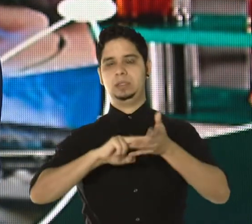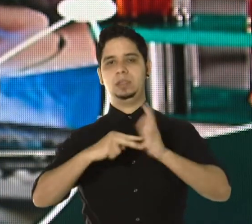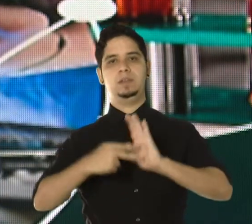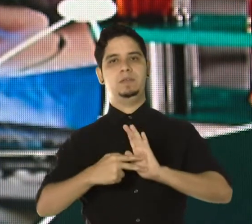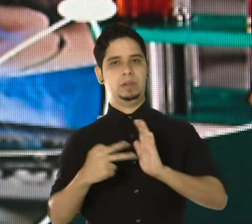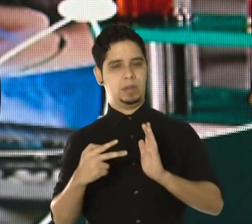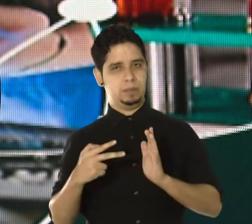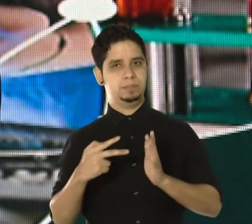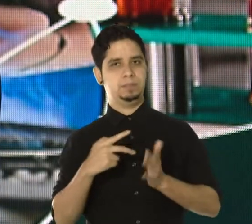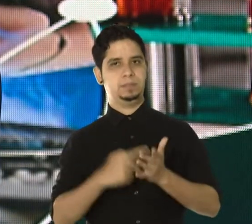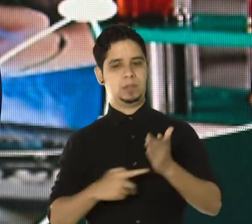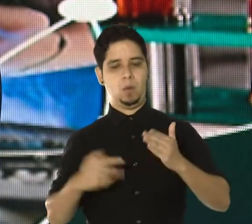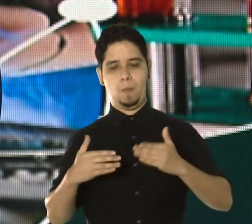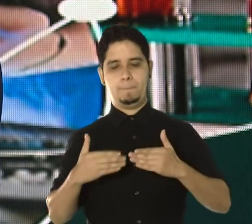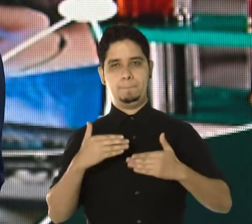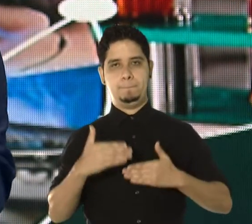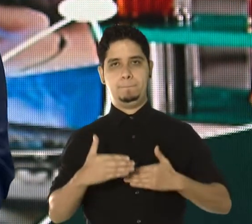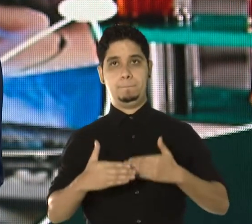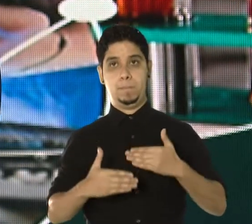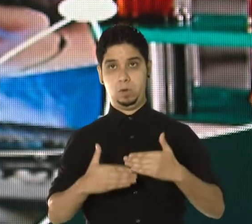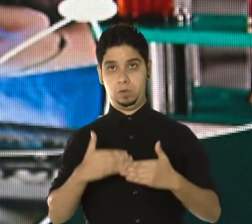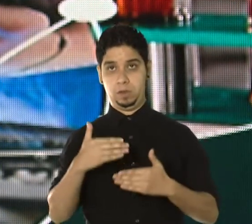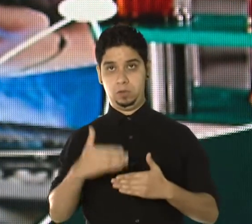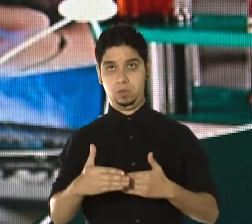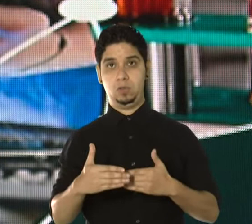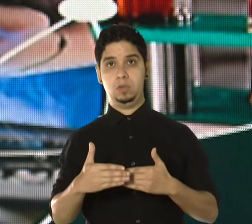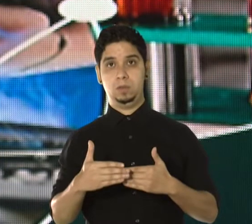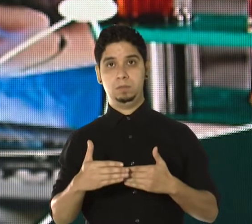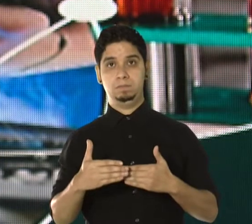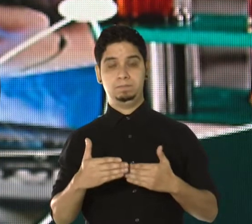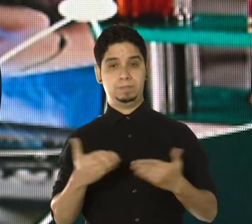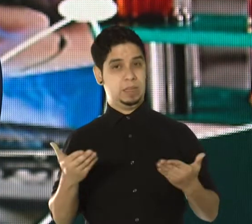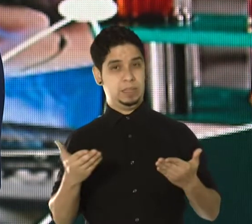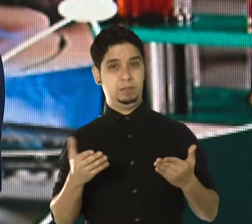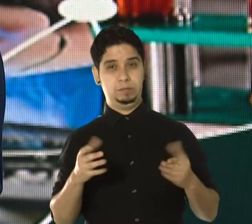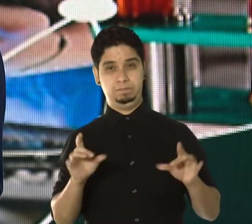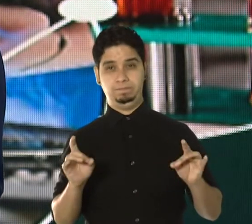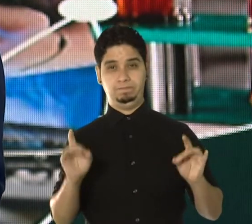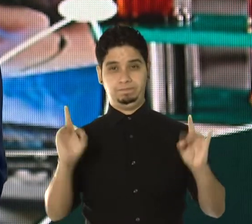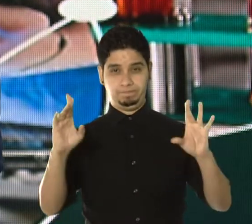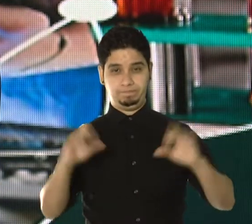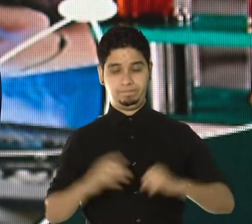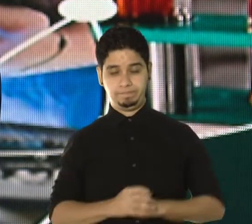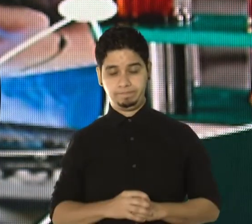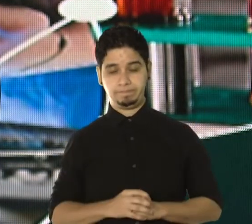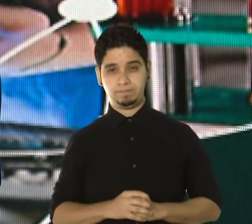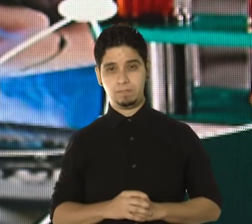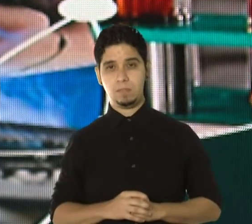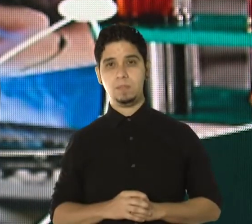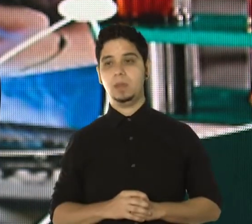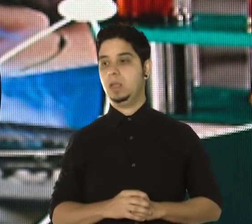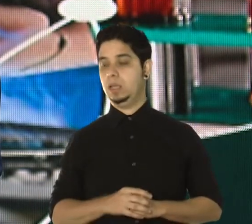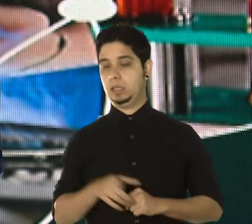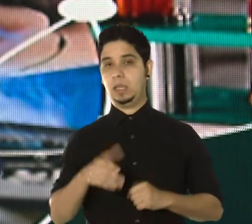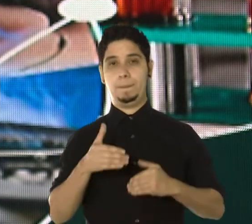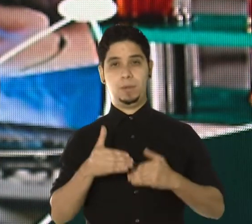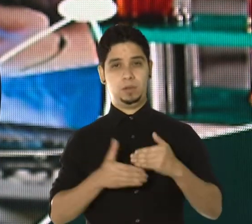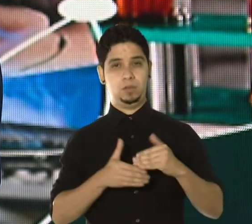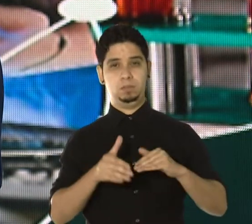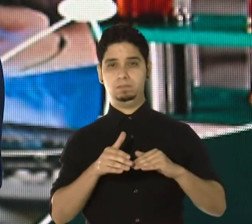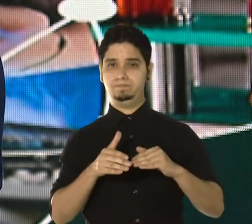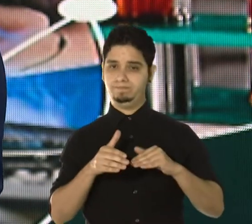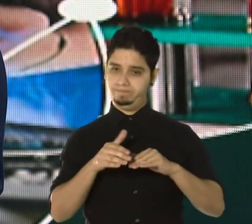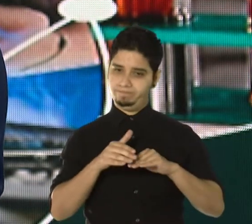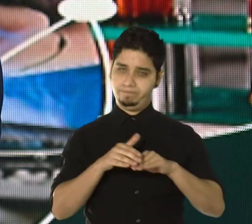¿verdad? Que es un proceso, la magnitud del desastre de lo que ocurrió aquí, y que es un proceso a largo plazo. Esto